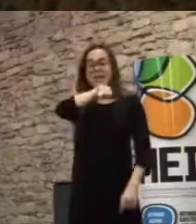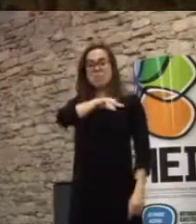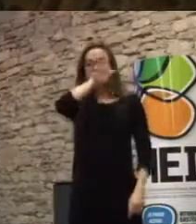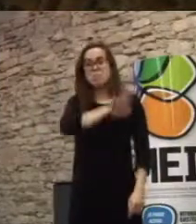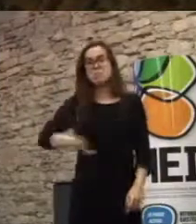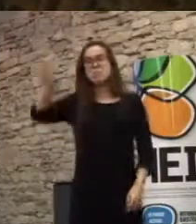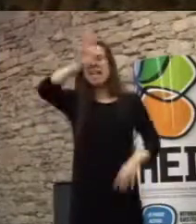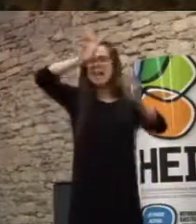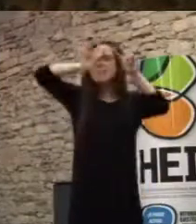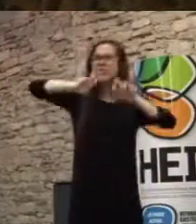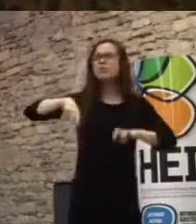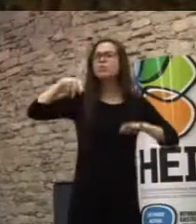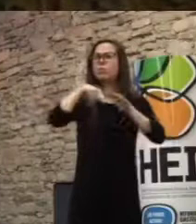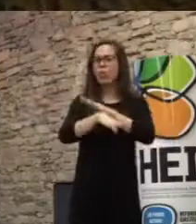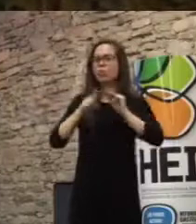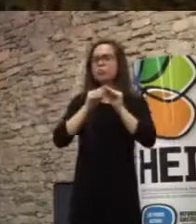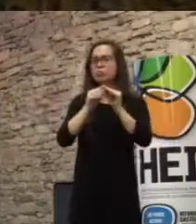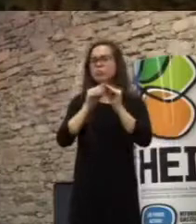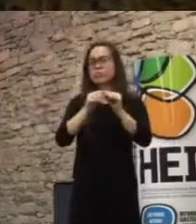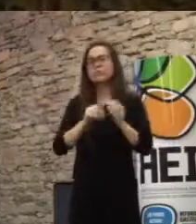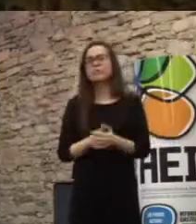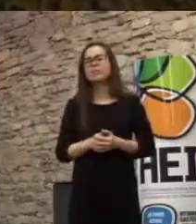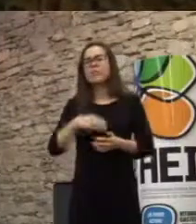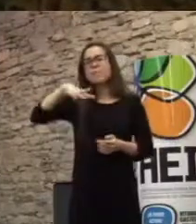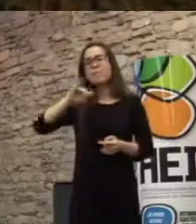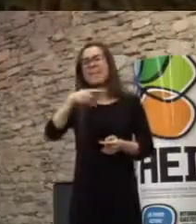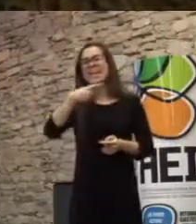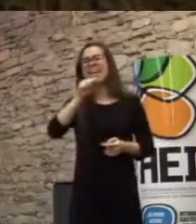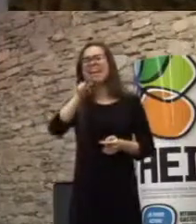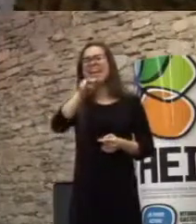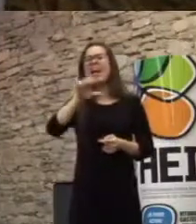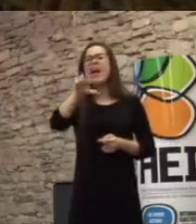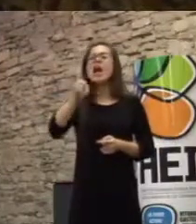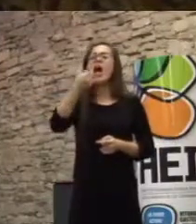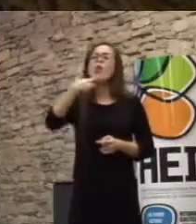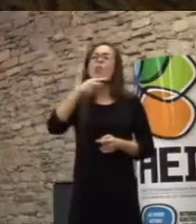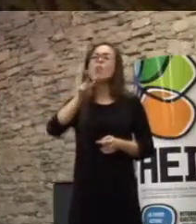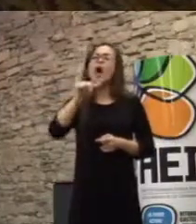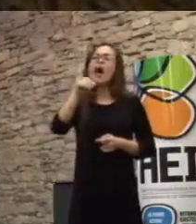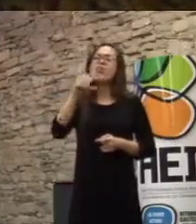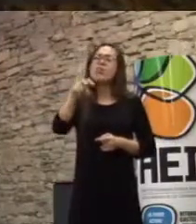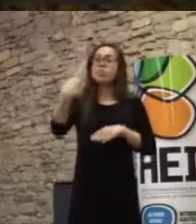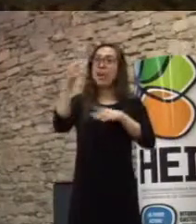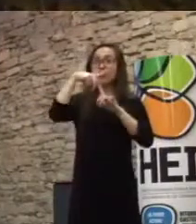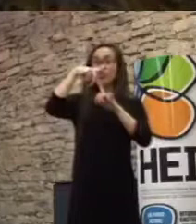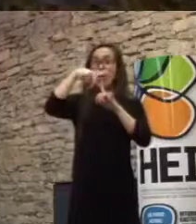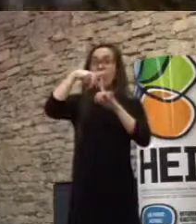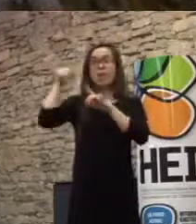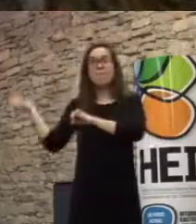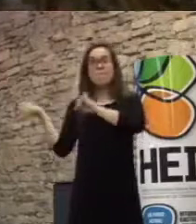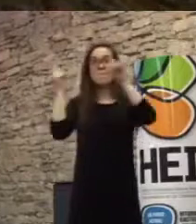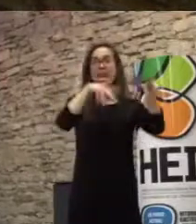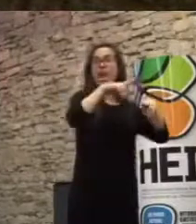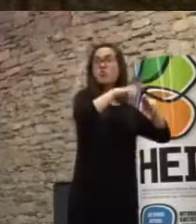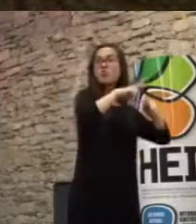existe una investigación en manos de miguel aguado en investigador de toledo que sirve una investigación en hospital de cruces por qué y por el cruces